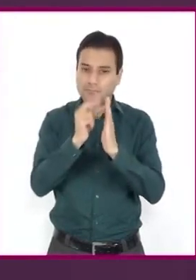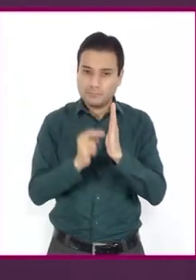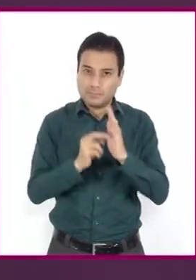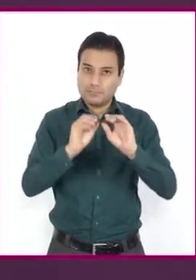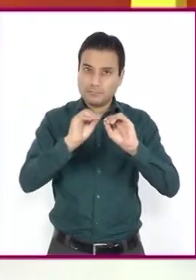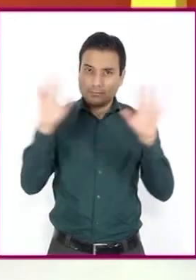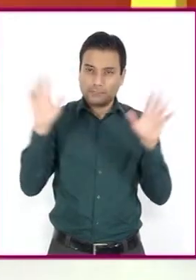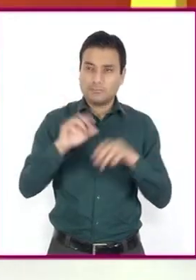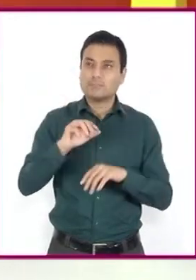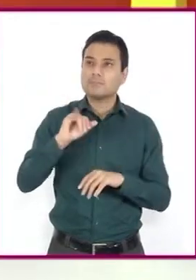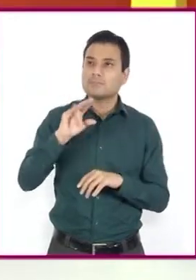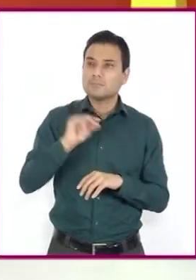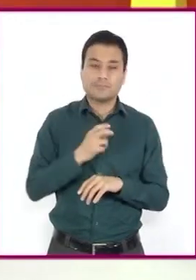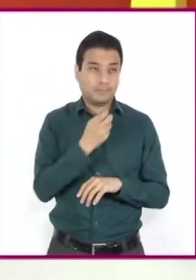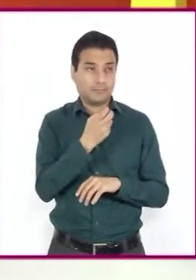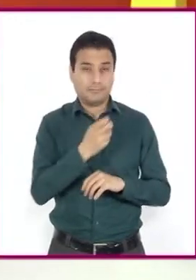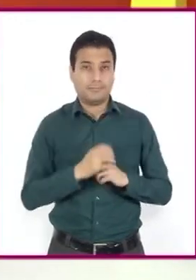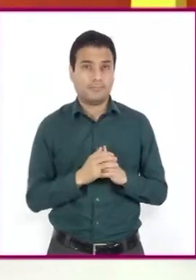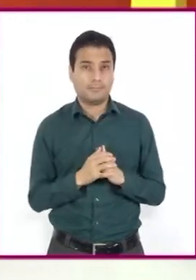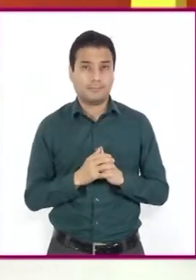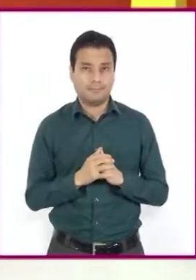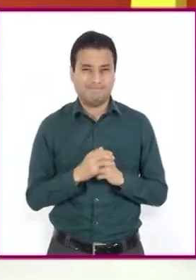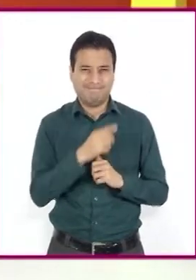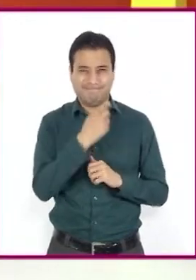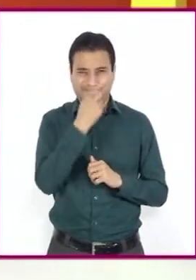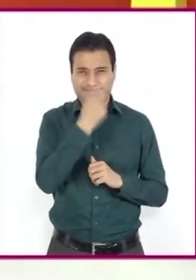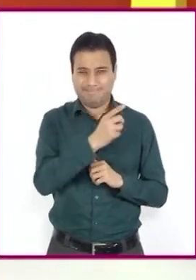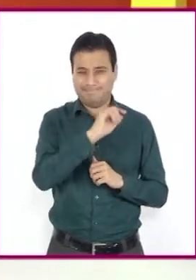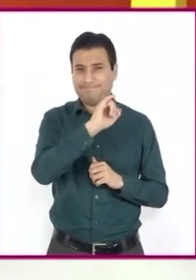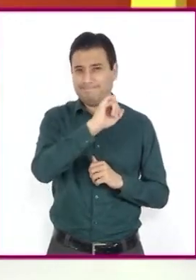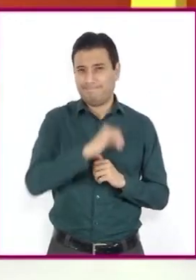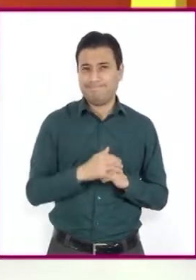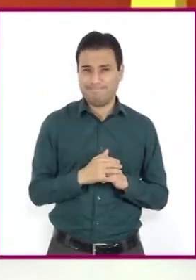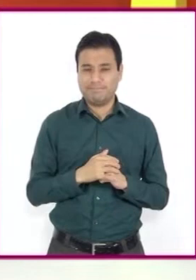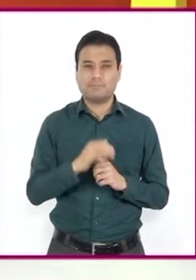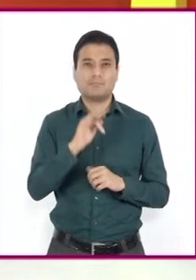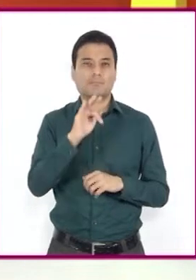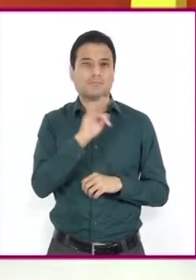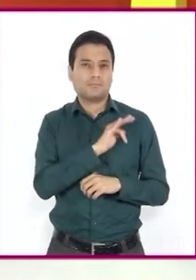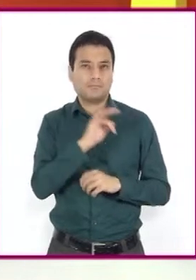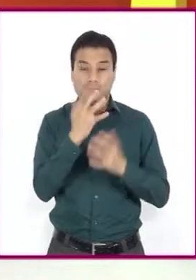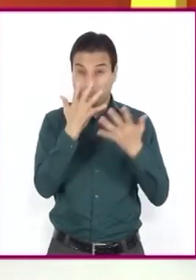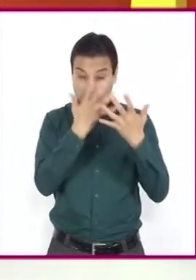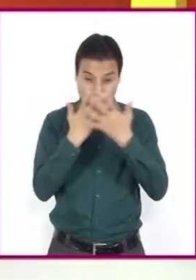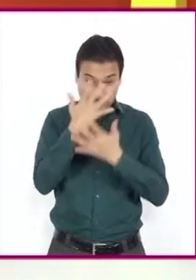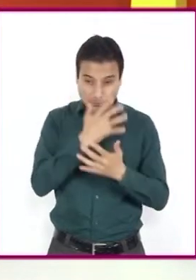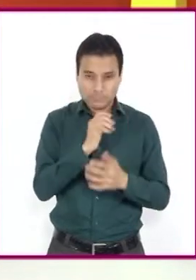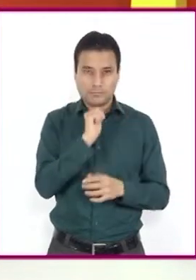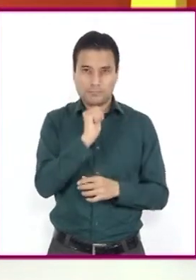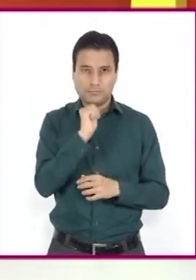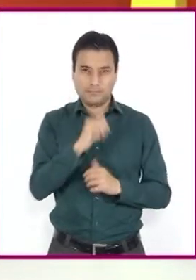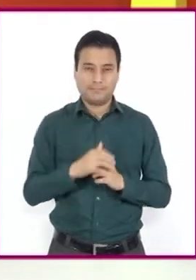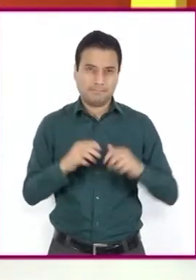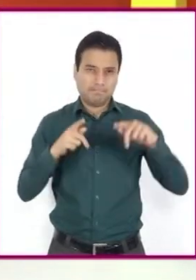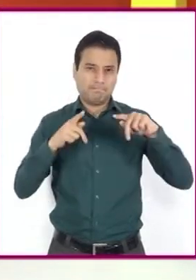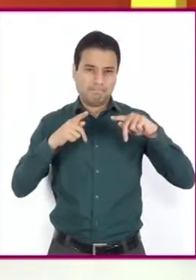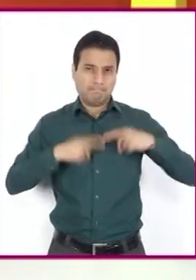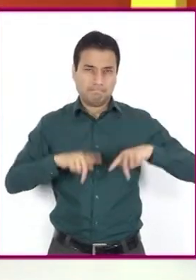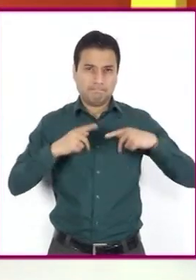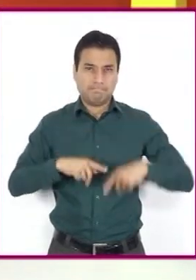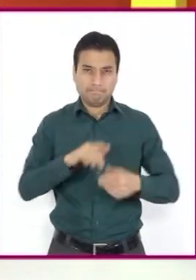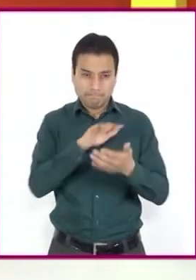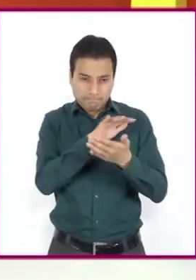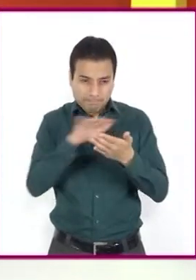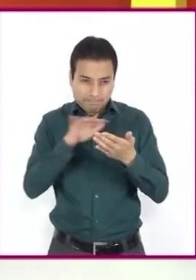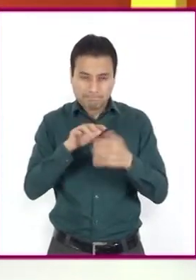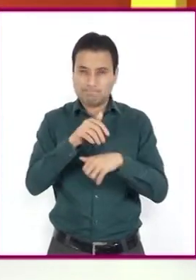es así? Es correcto, lo que comentas. Así se evitan subjetividades, es decir, evita que las personas que deban